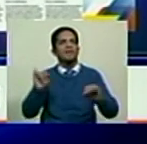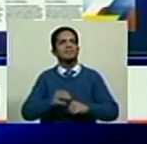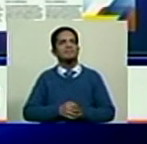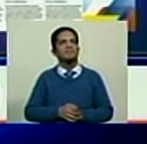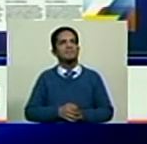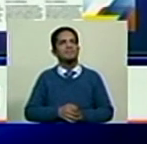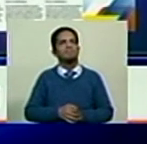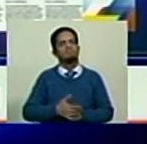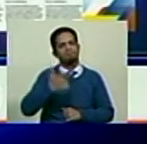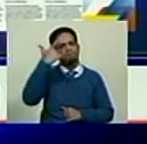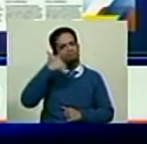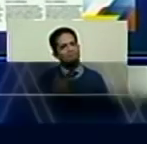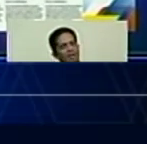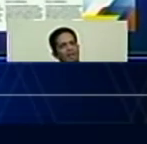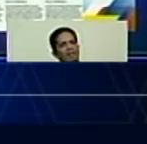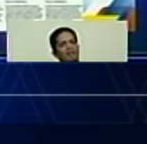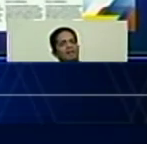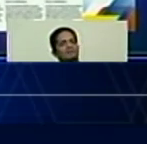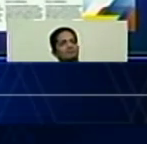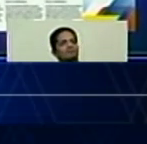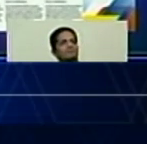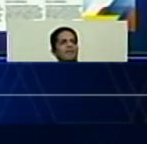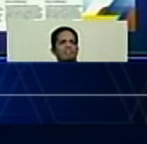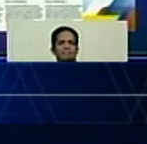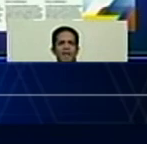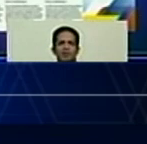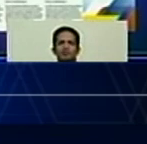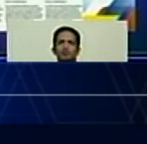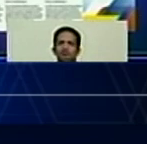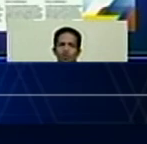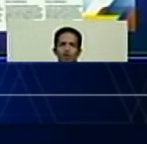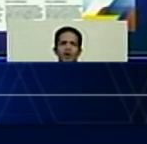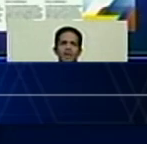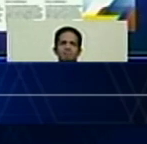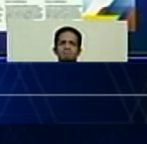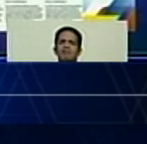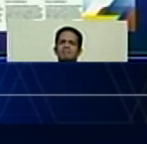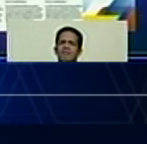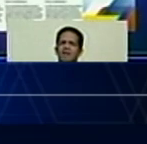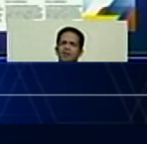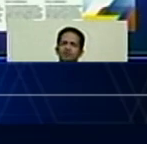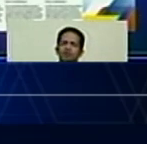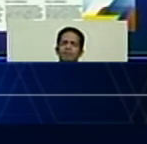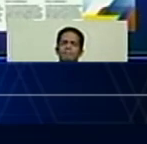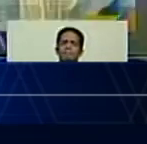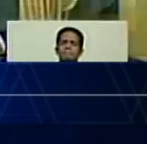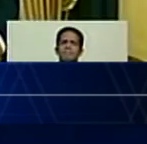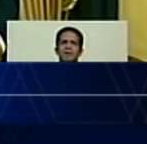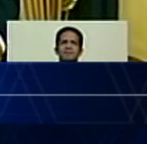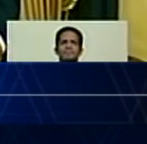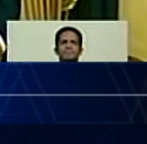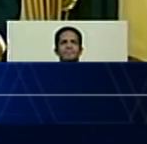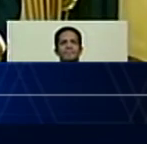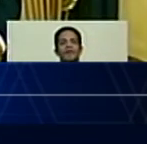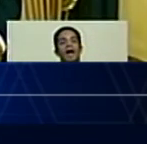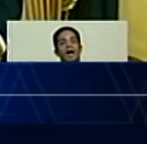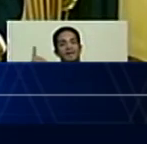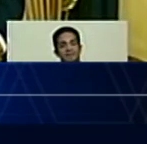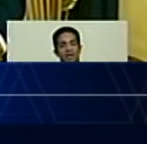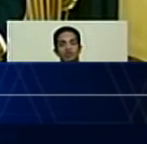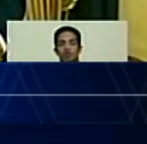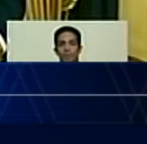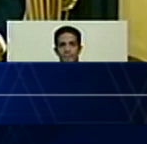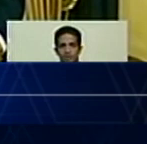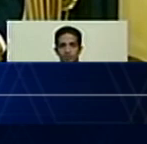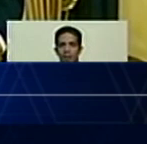dignidad, por su derecho de historia a existir, por su derecho a la paz. Ayer arrancó una jornada de recolección de